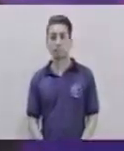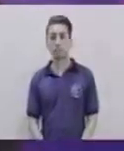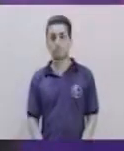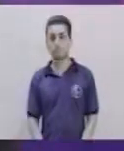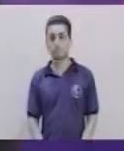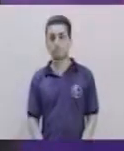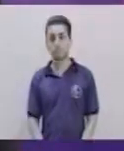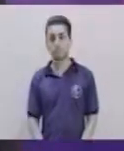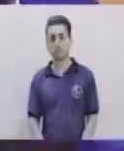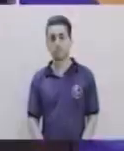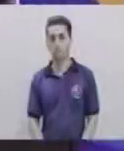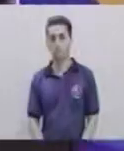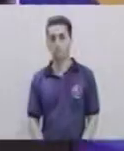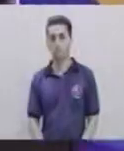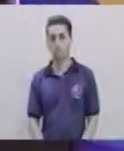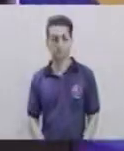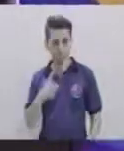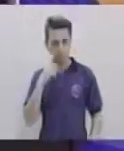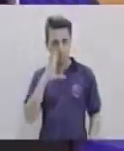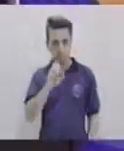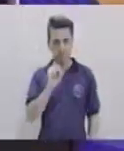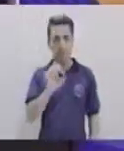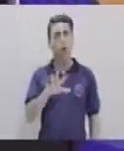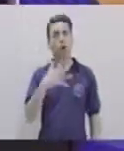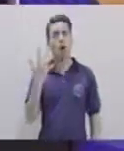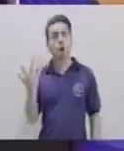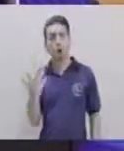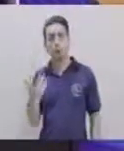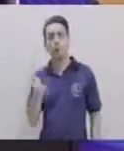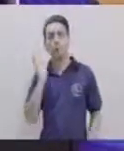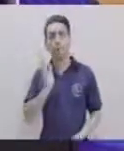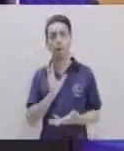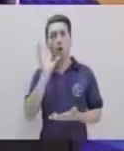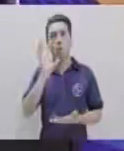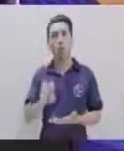Fíjate bien. ¿Recuerdas cómo ladra un perro?